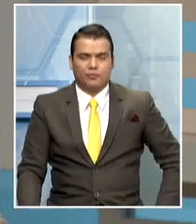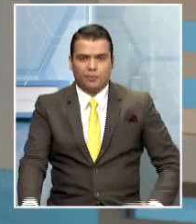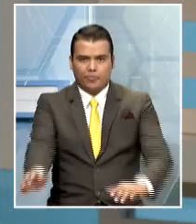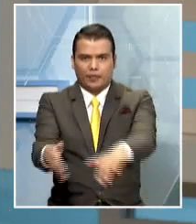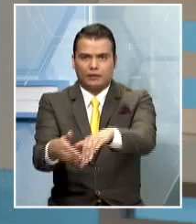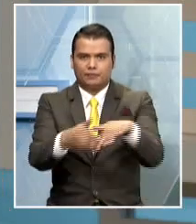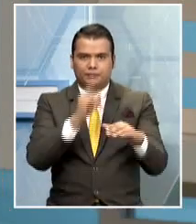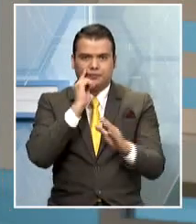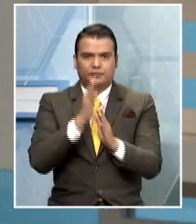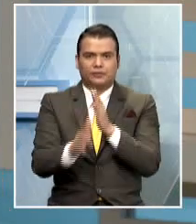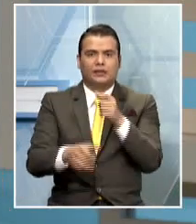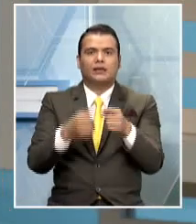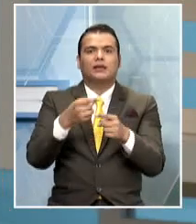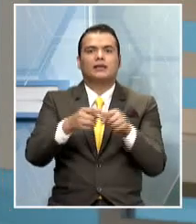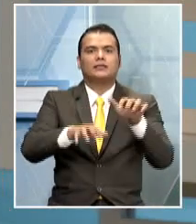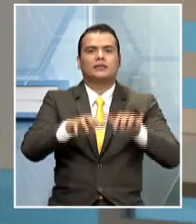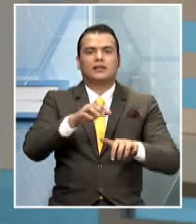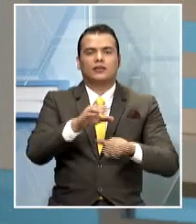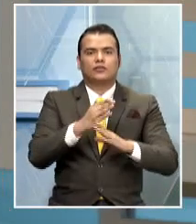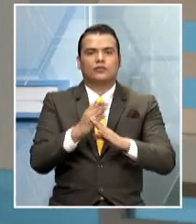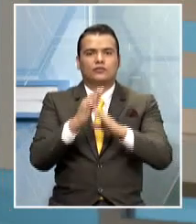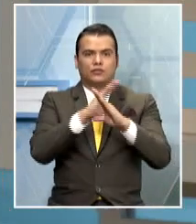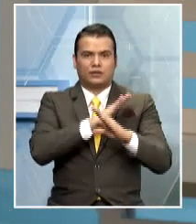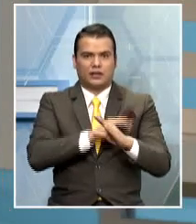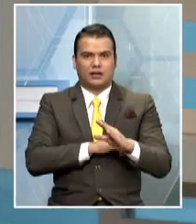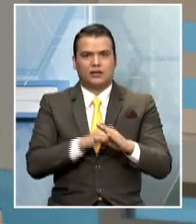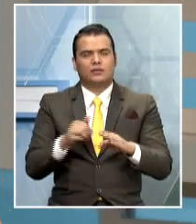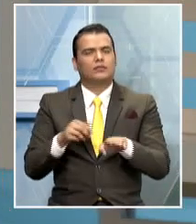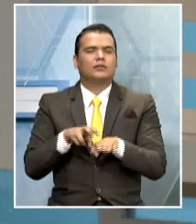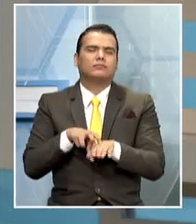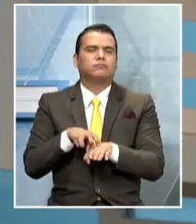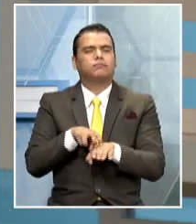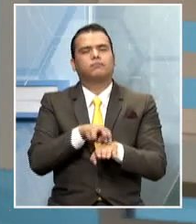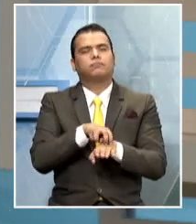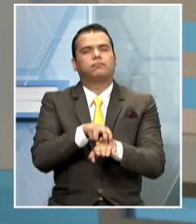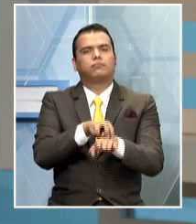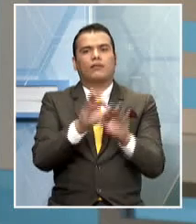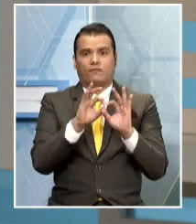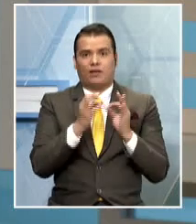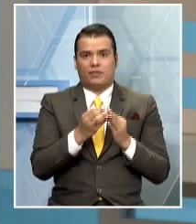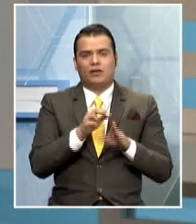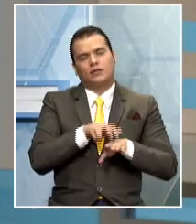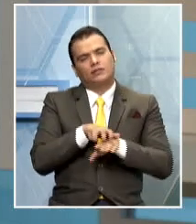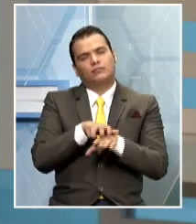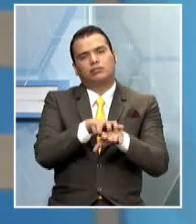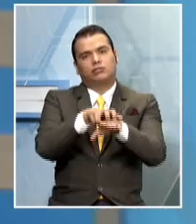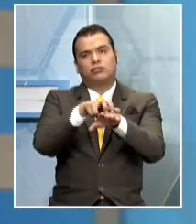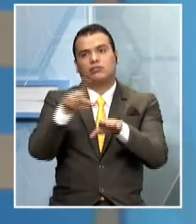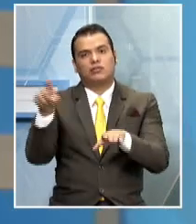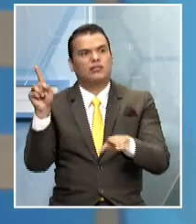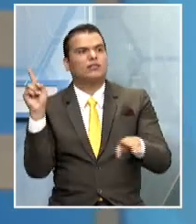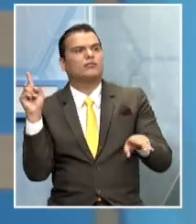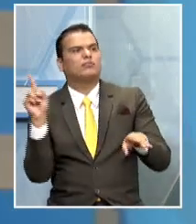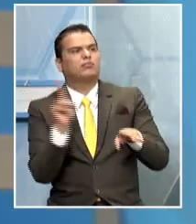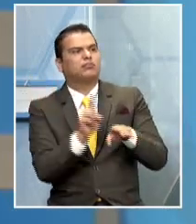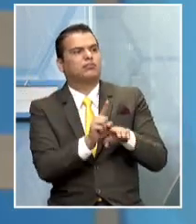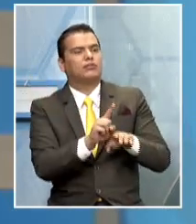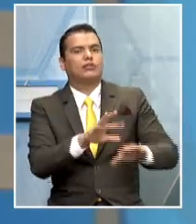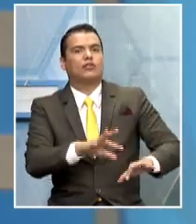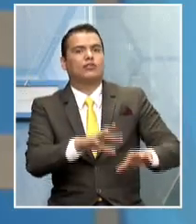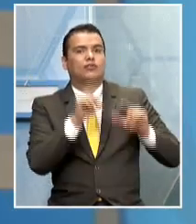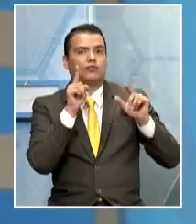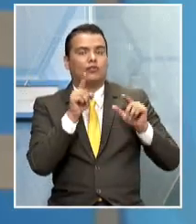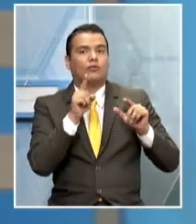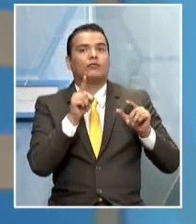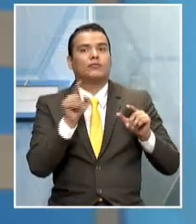Y escuchen esto, el exsecretario de Seguridad de Cali fue atacado en el sur de la ciudad cuando se desplazaba con su familia en su vehículo particular. Una persona fue detenida y